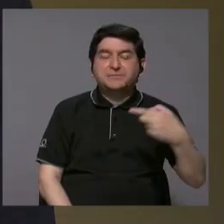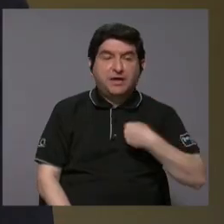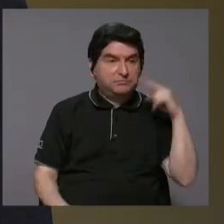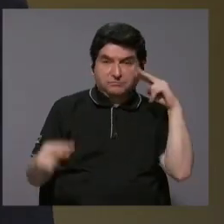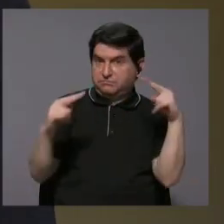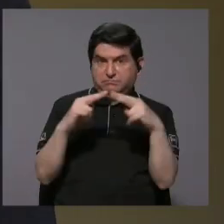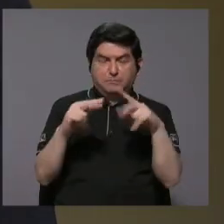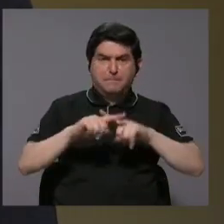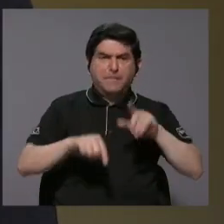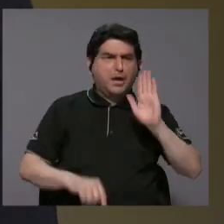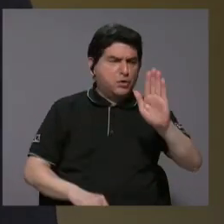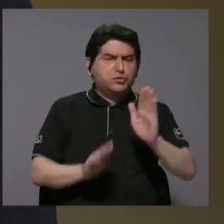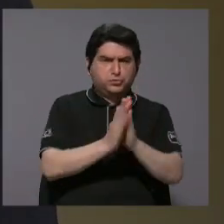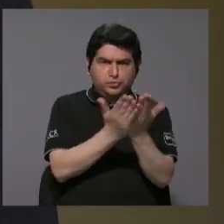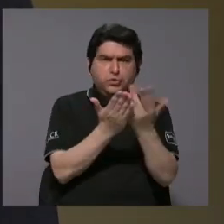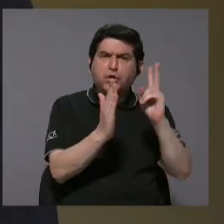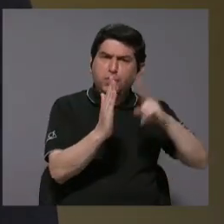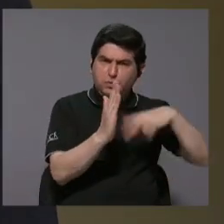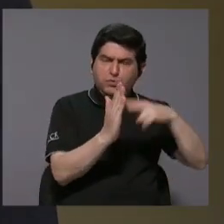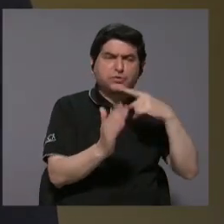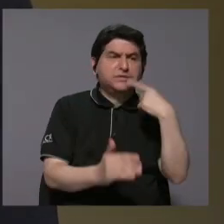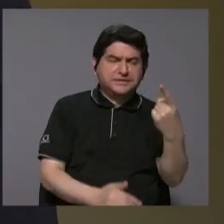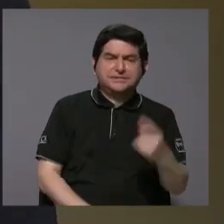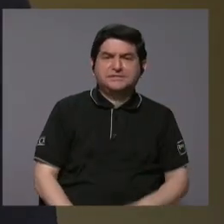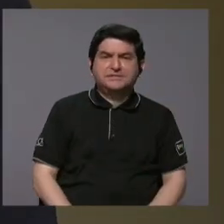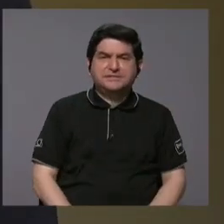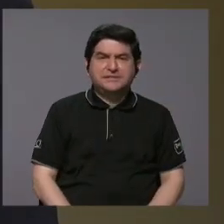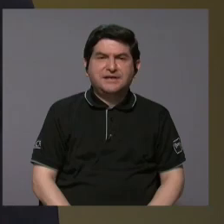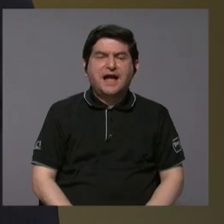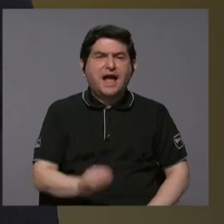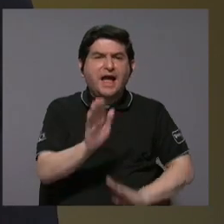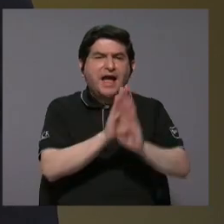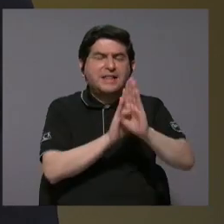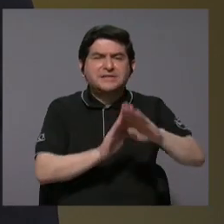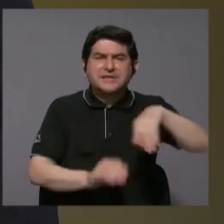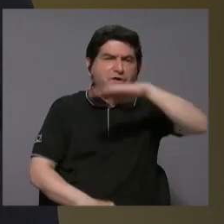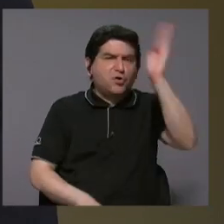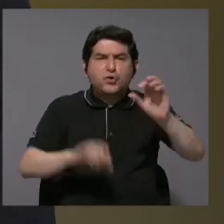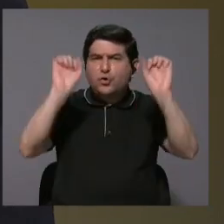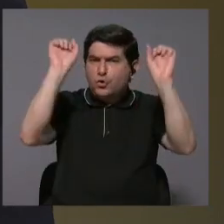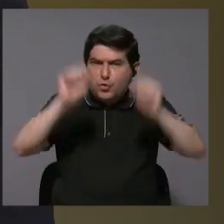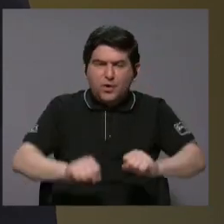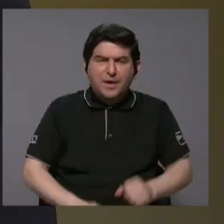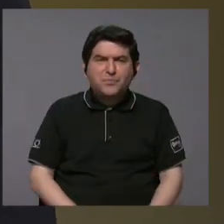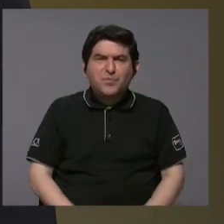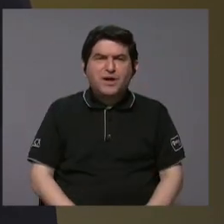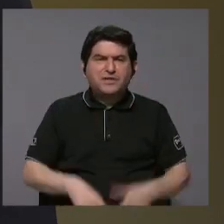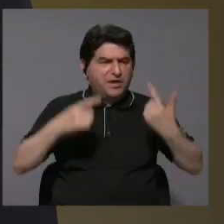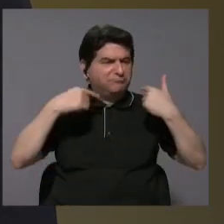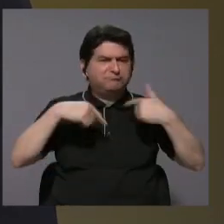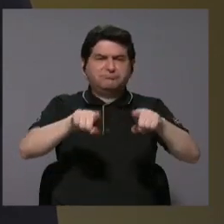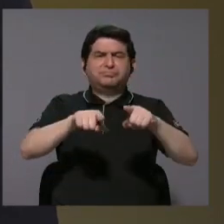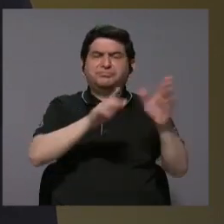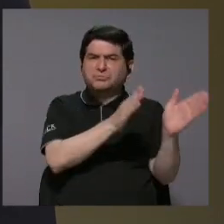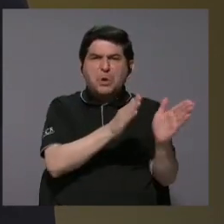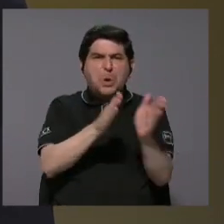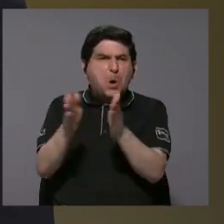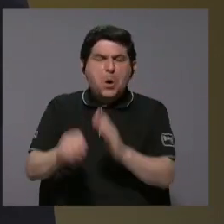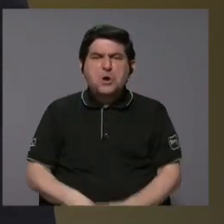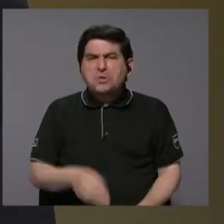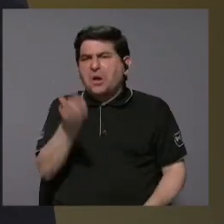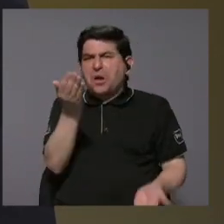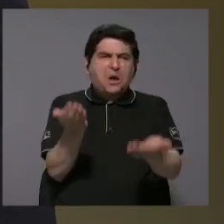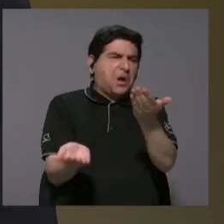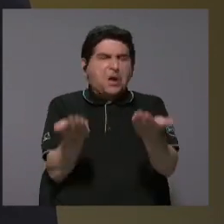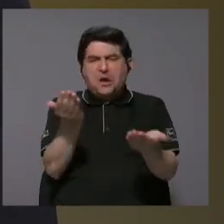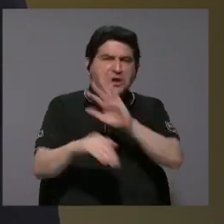conocí, pero leí sus libros, decía que el desarrollo nunca podía ser simultáneo y ordenado y